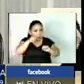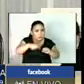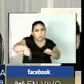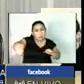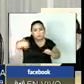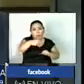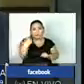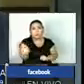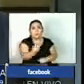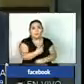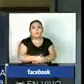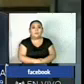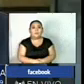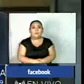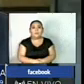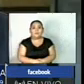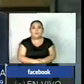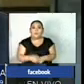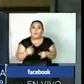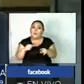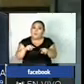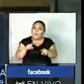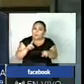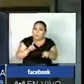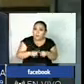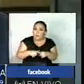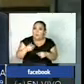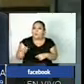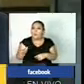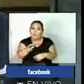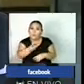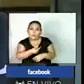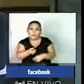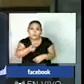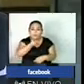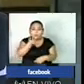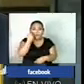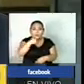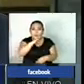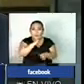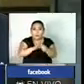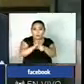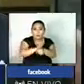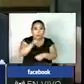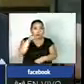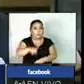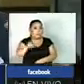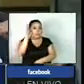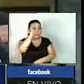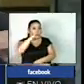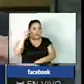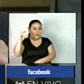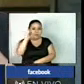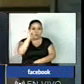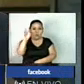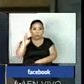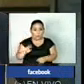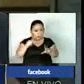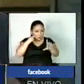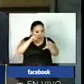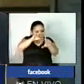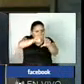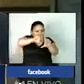personas beneficiarias ¿cuál es el corte de los casos confirmados de COVID-19 en Costa Rica? una curva que ya se ha